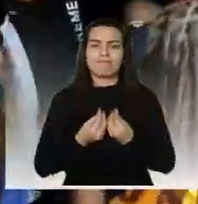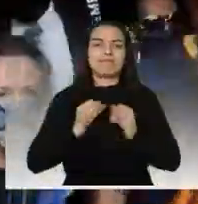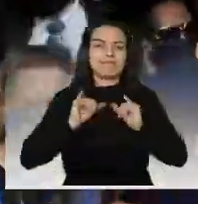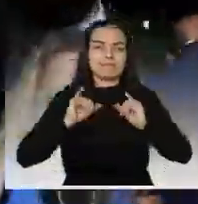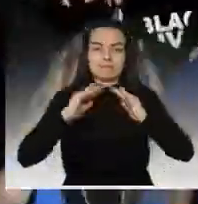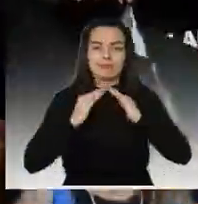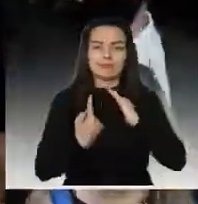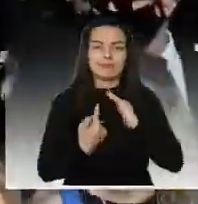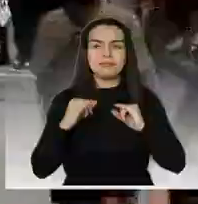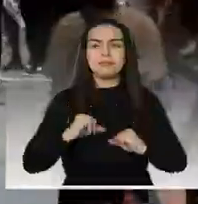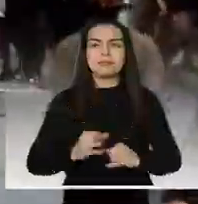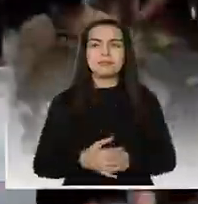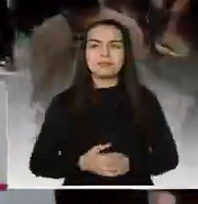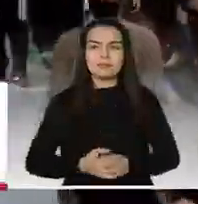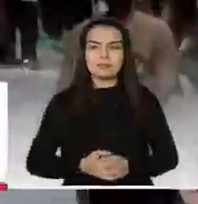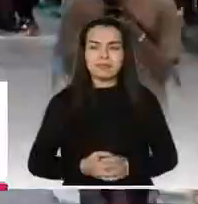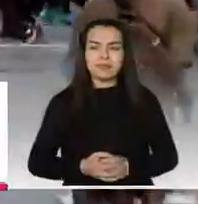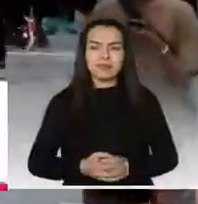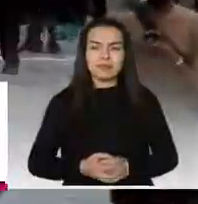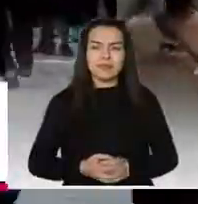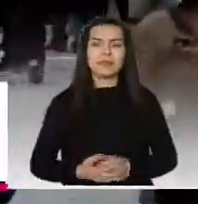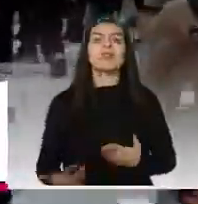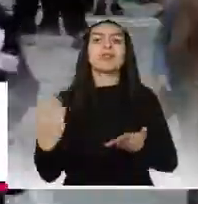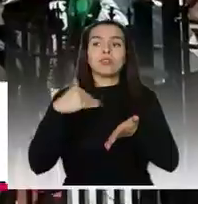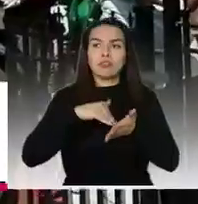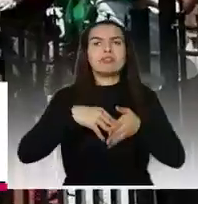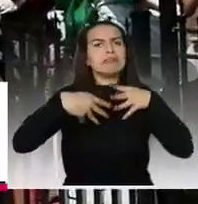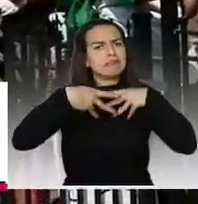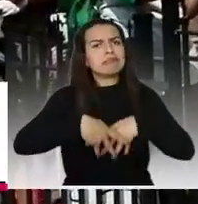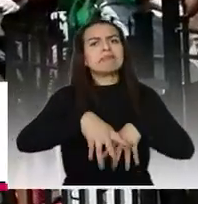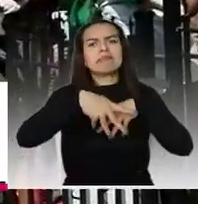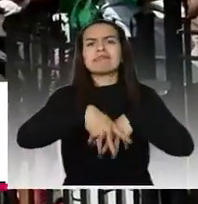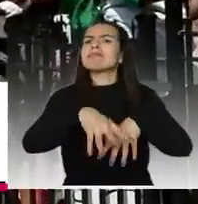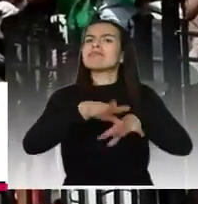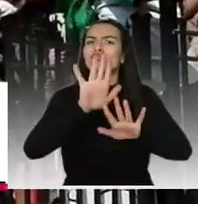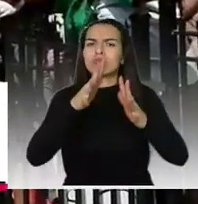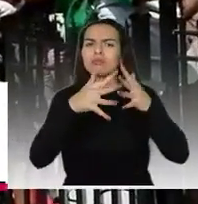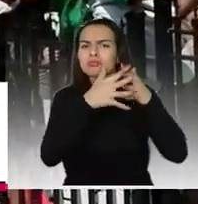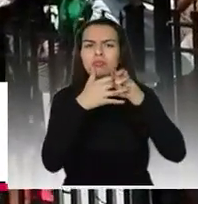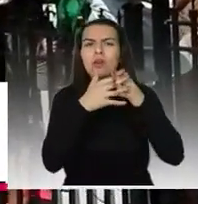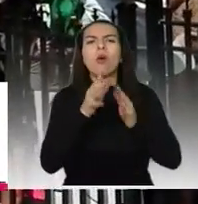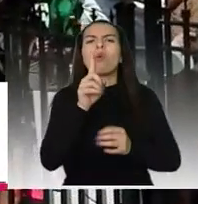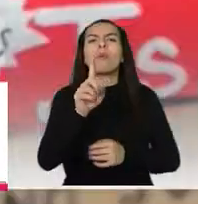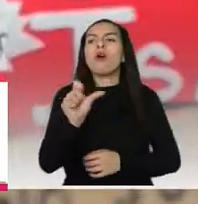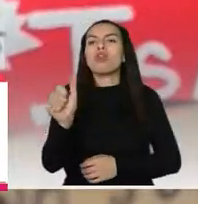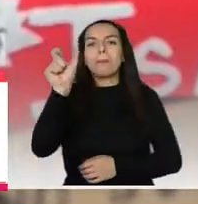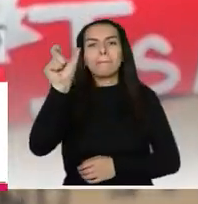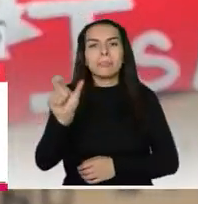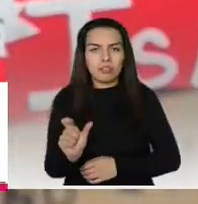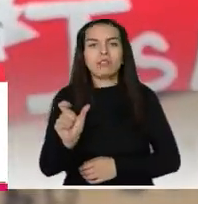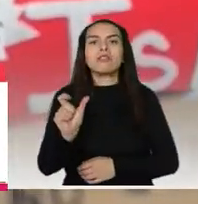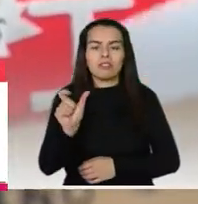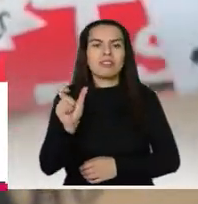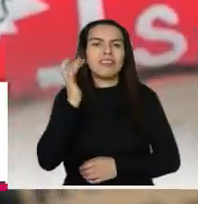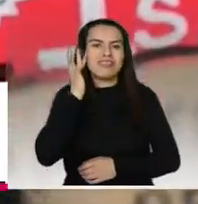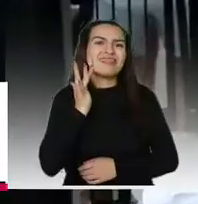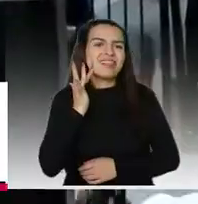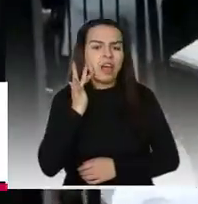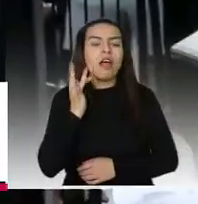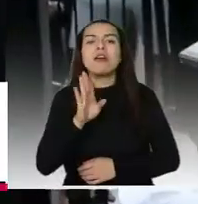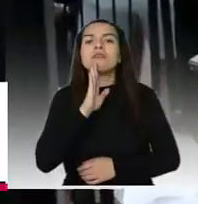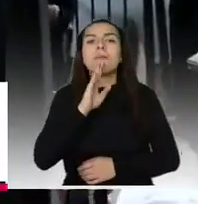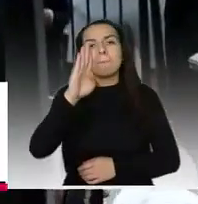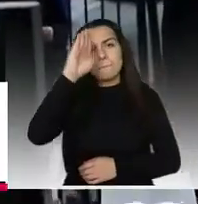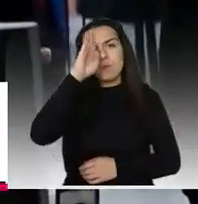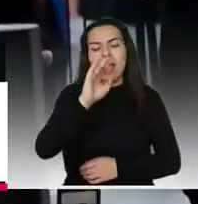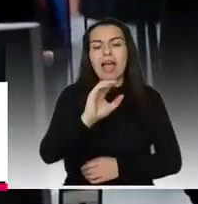Tomaron fuerza nuevamente las protestas en Estados Unidos, esta vez por la muerte de otro afroamericano a manos de la policía en Atlanta. Los familiares de Richard Brooks, la